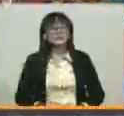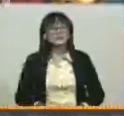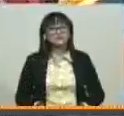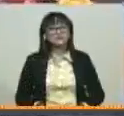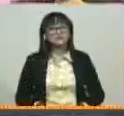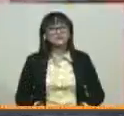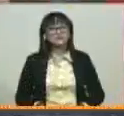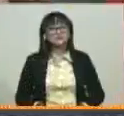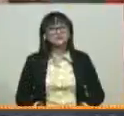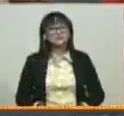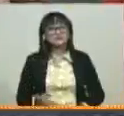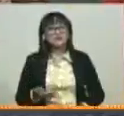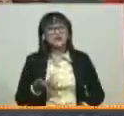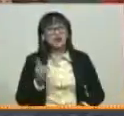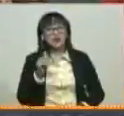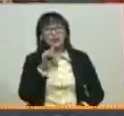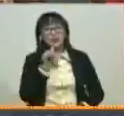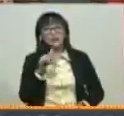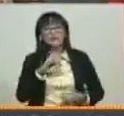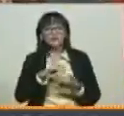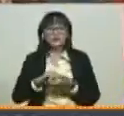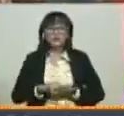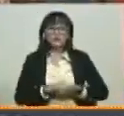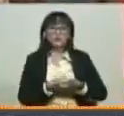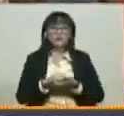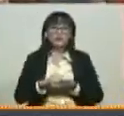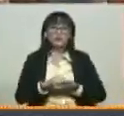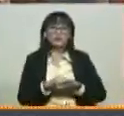También tengo algunas noticias para Trujillo.